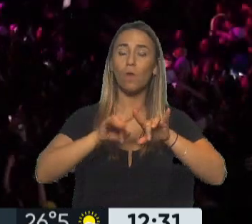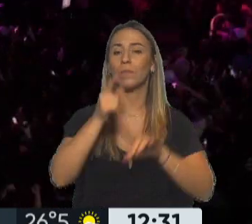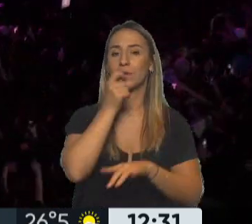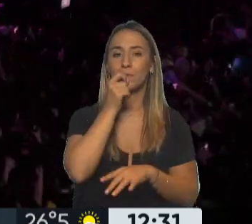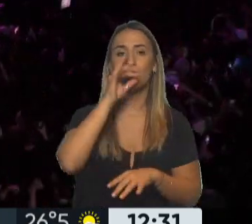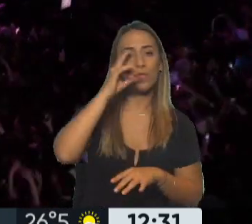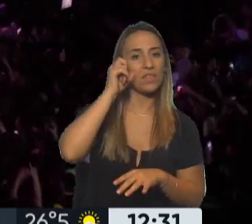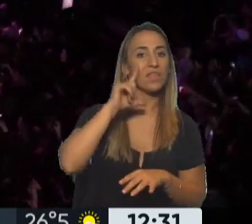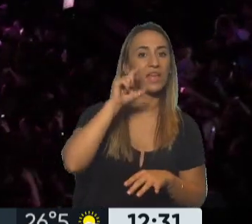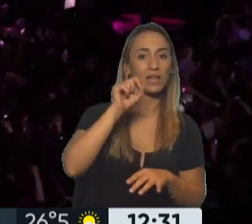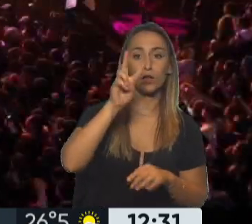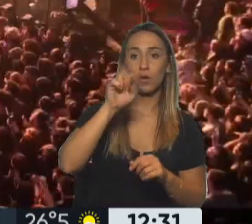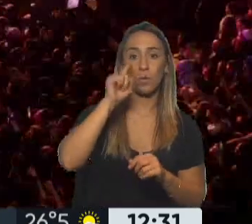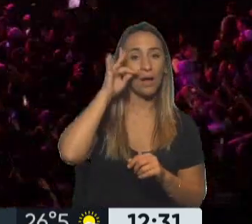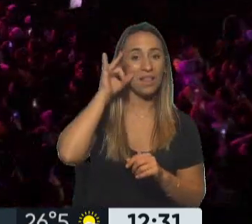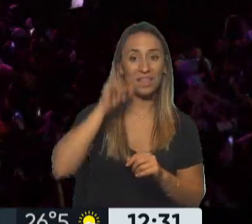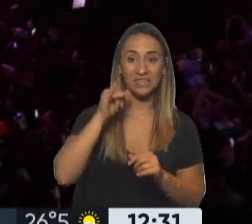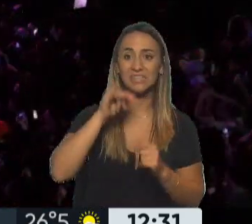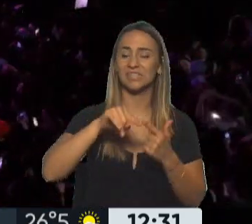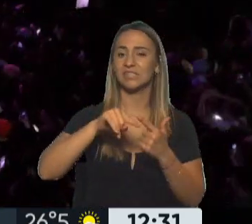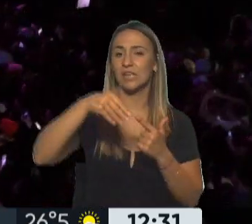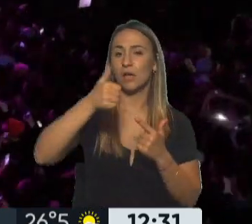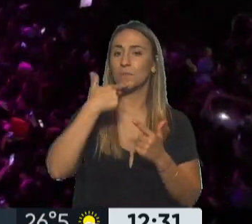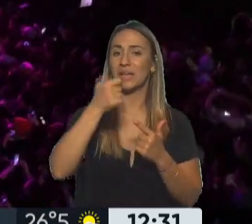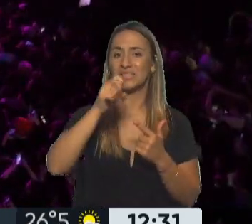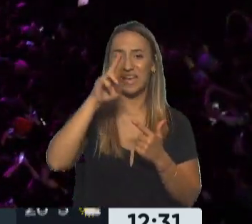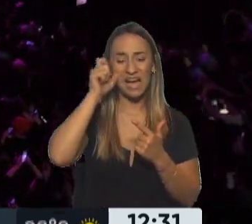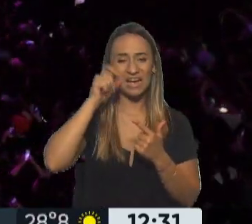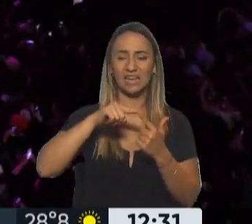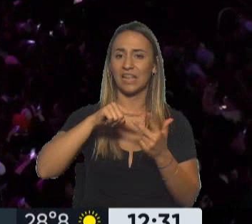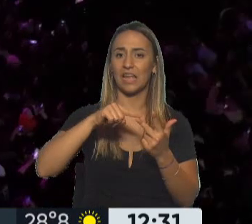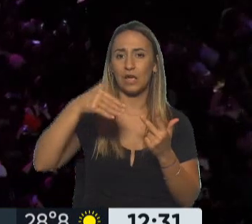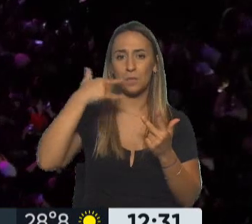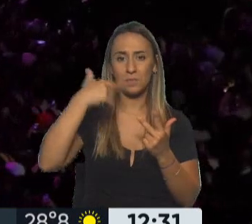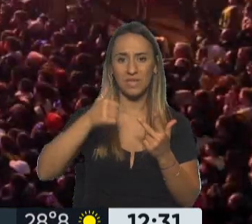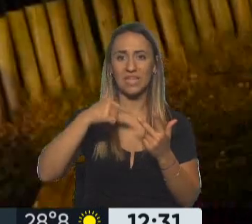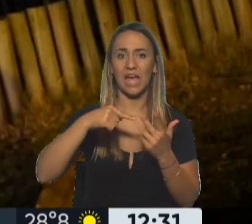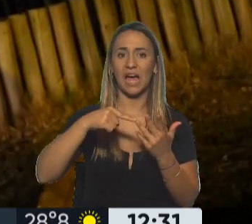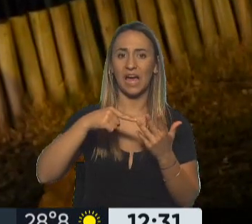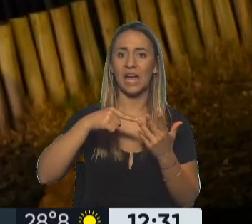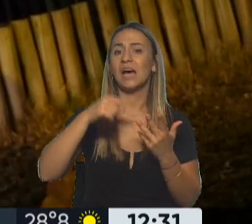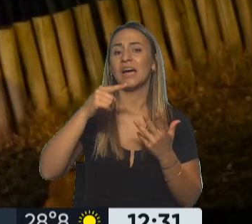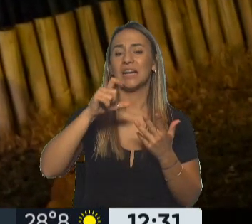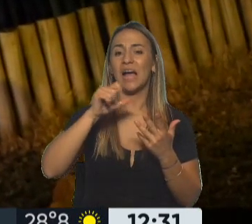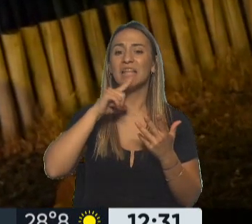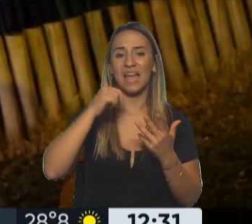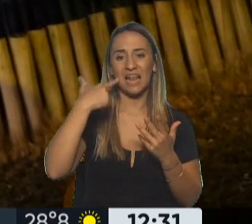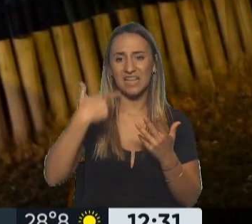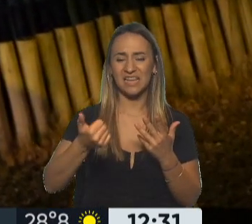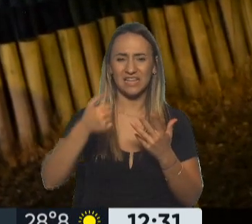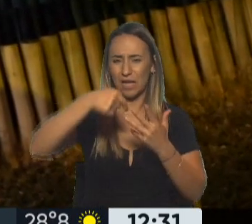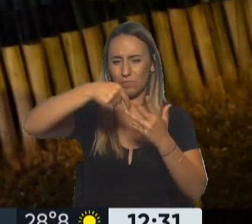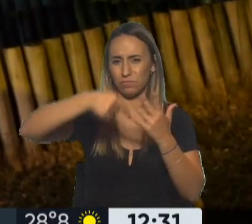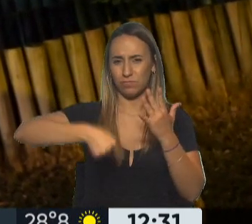Valdés, Masacre con ese crack que es Wallace, Dos Minutos, Mía, Lara 91K, Agarrate Catalina, Jambao, Villa